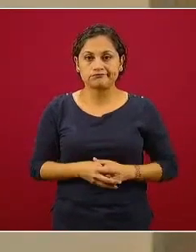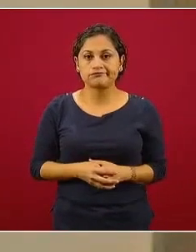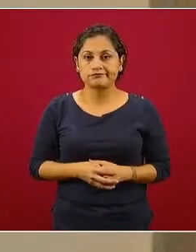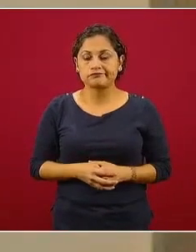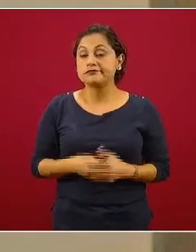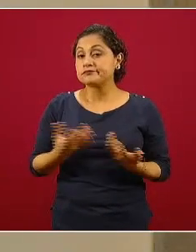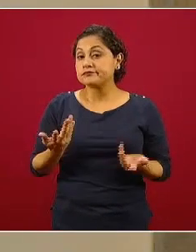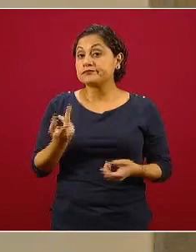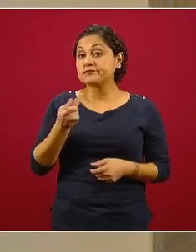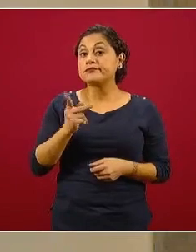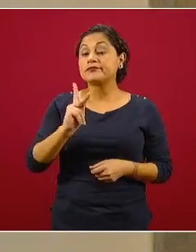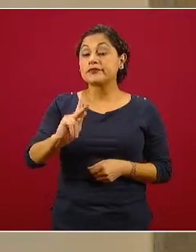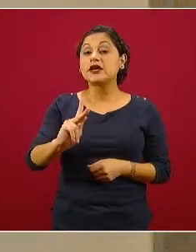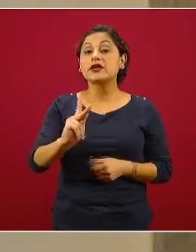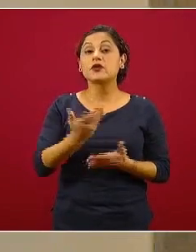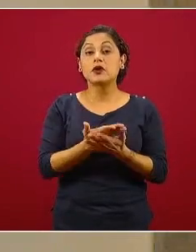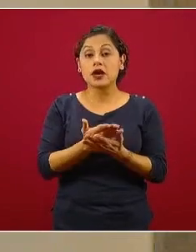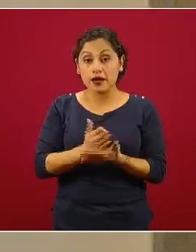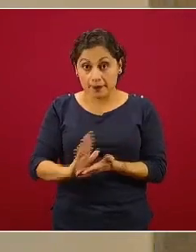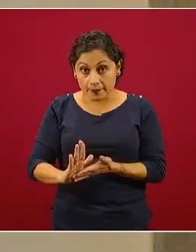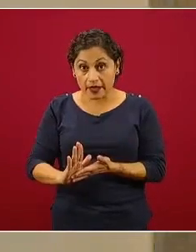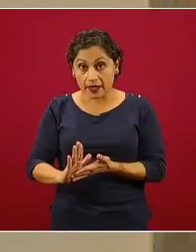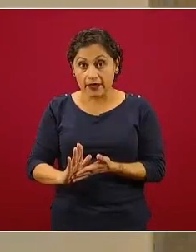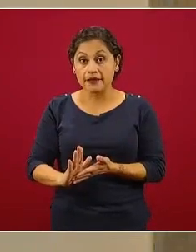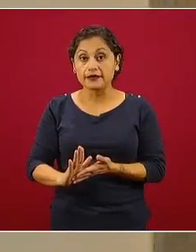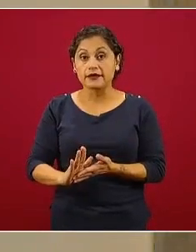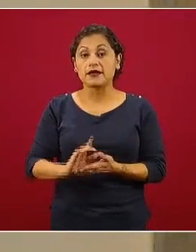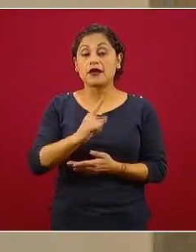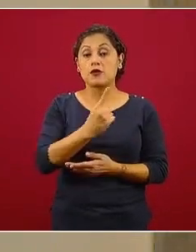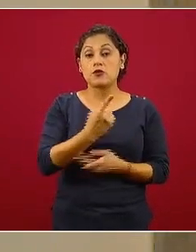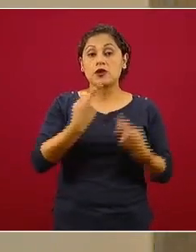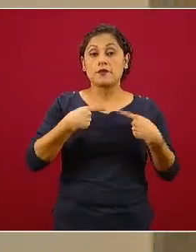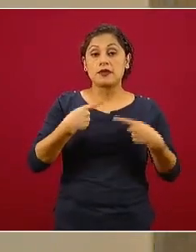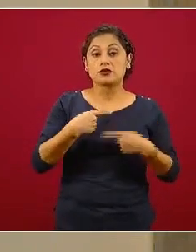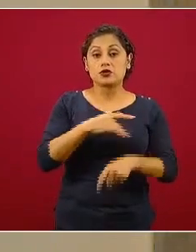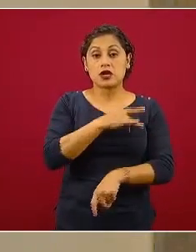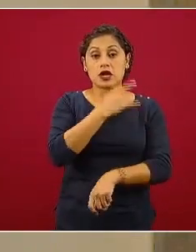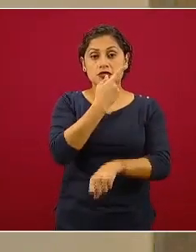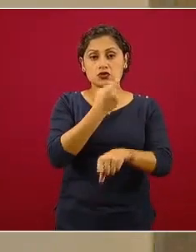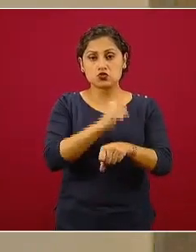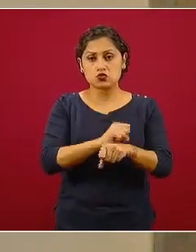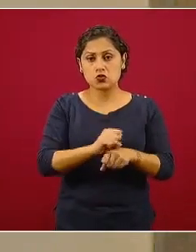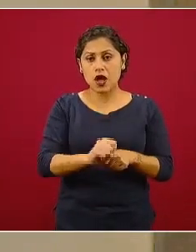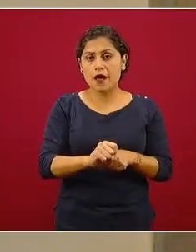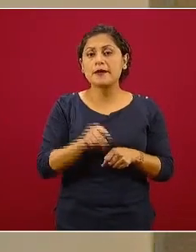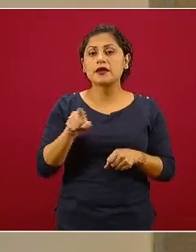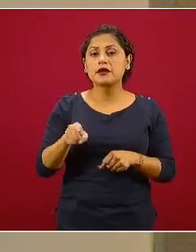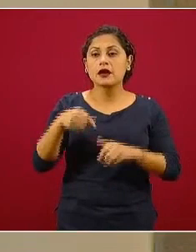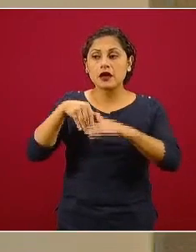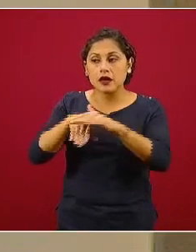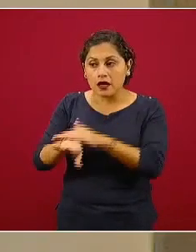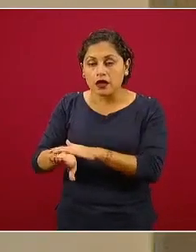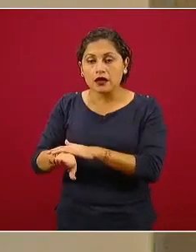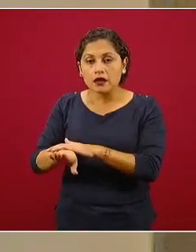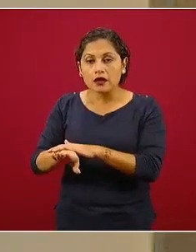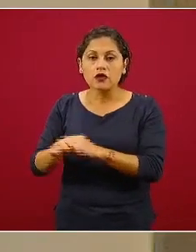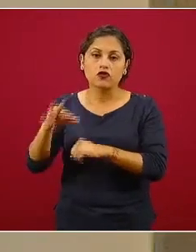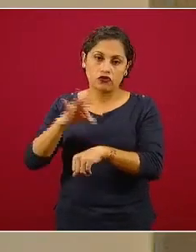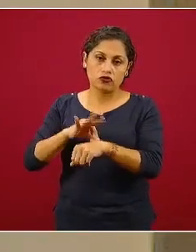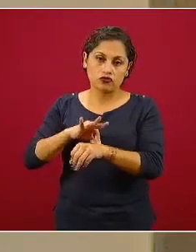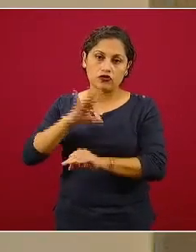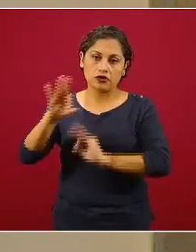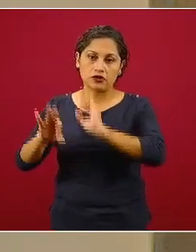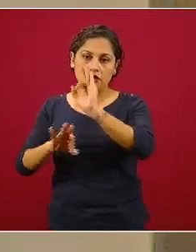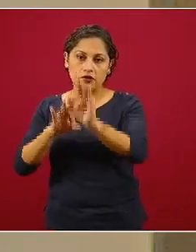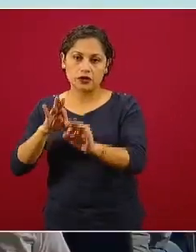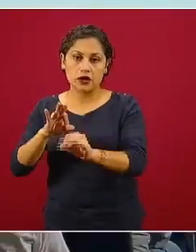Pero además ocupan el espacio de atención de otra persona que sí tenga complicaciones o